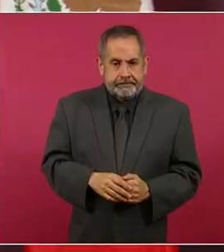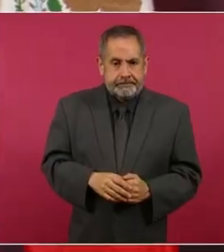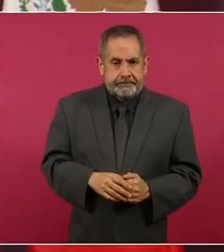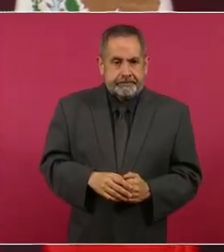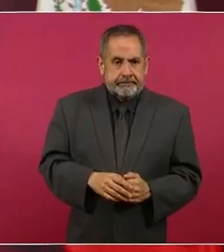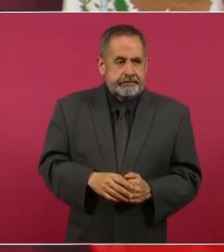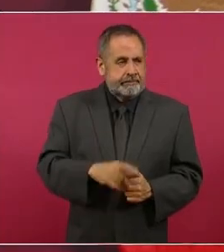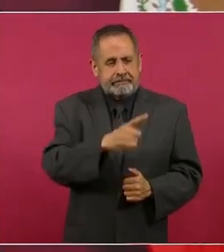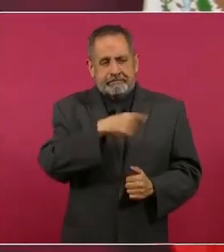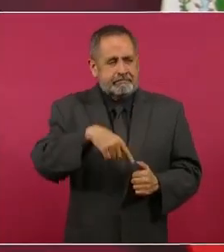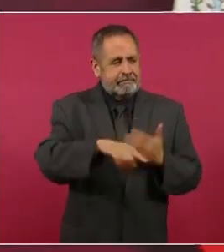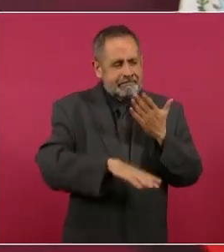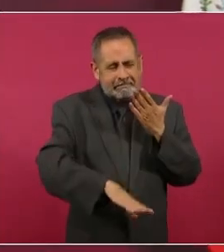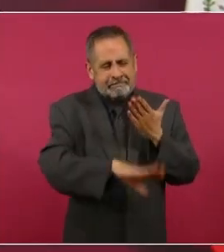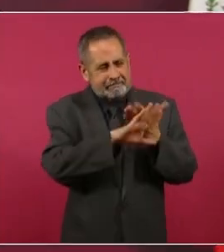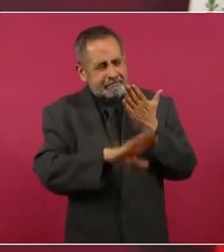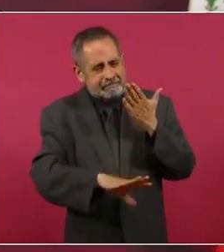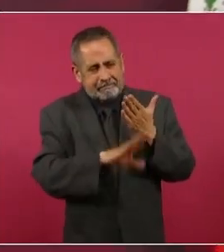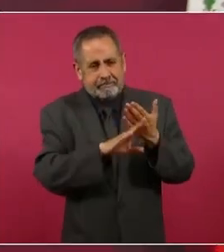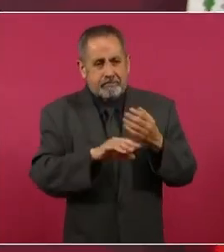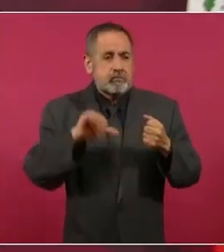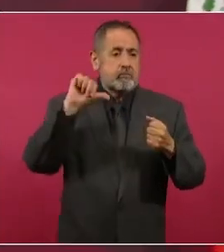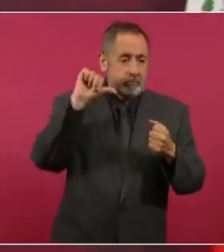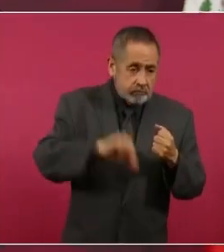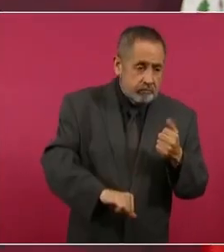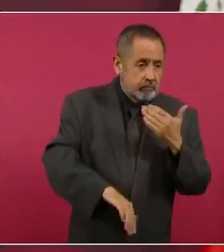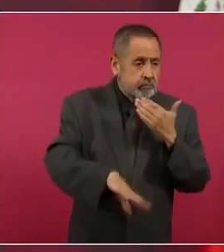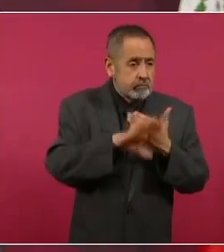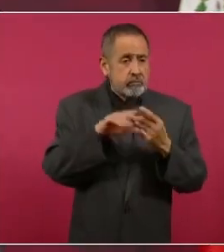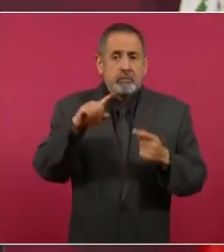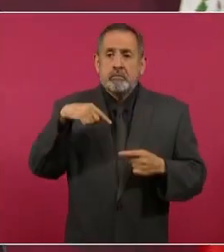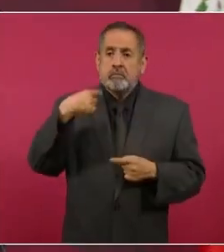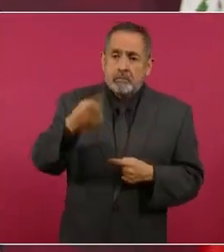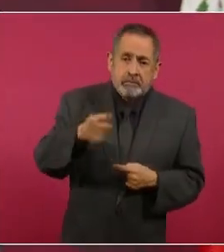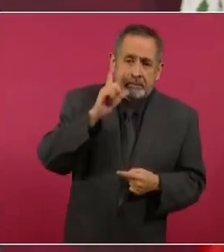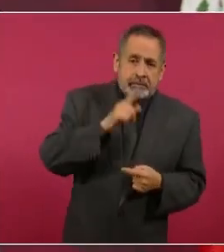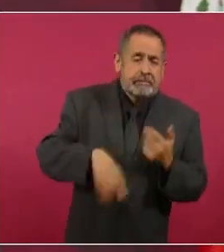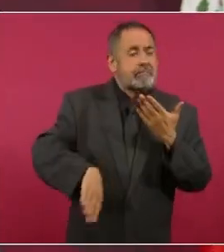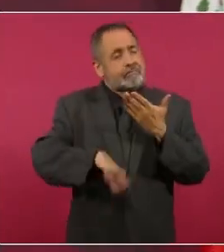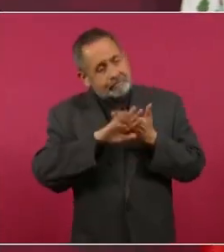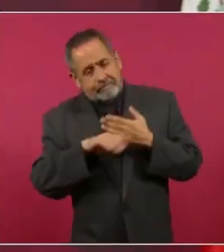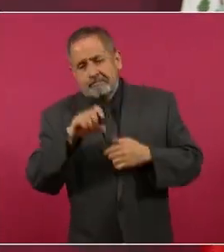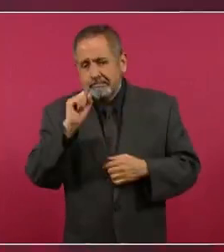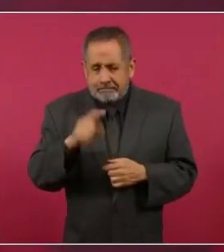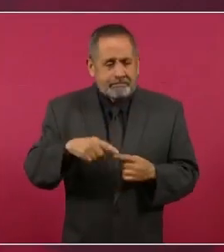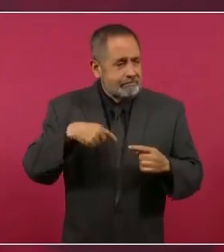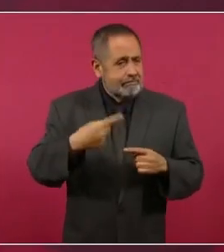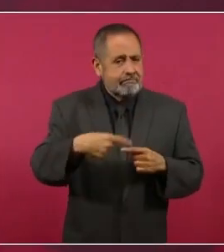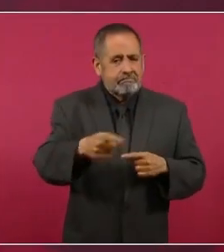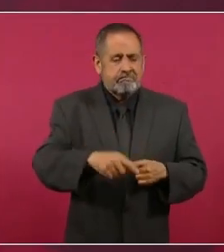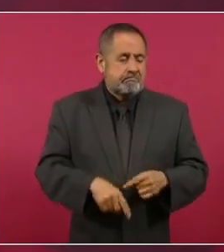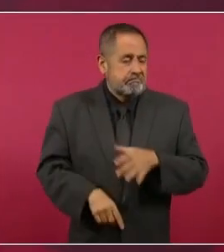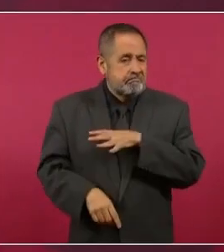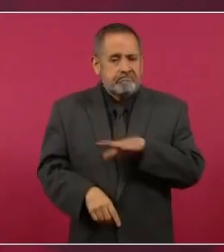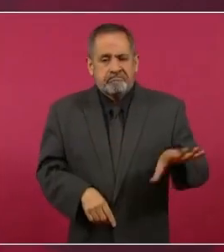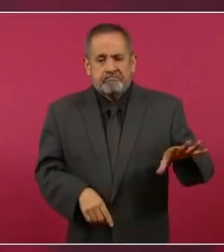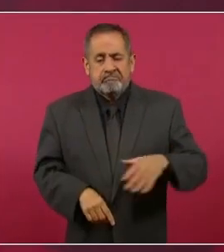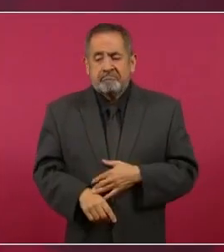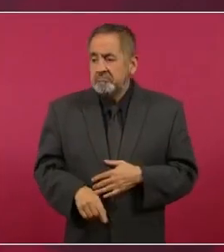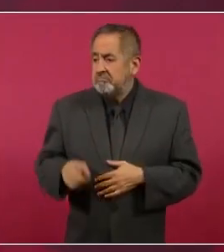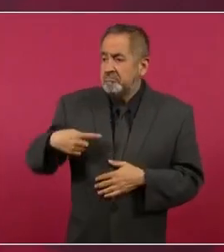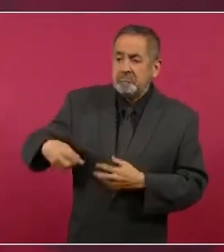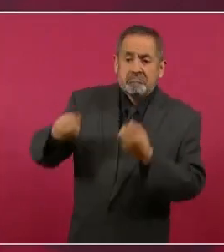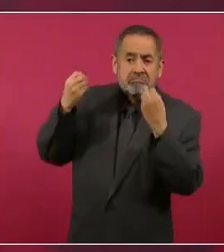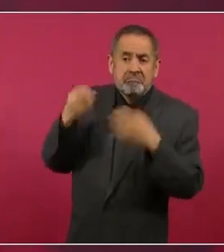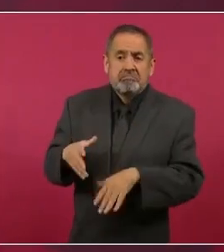nos estén atacando un día sí y el otro también, no hacen mella